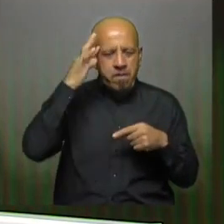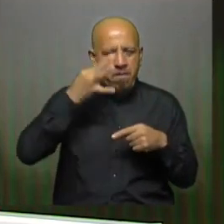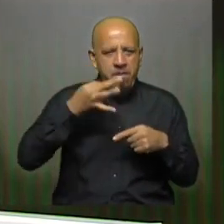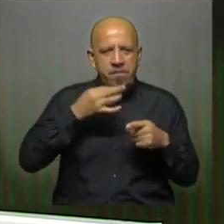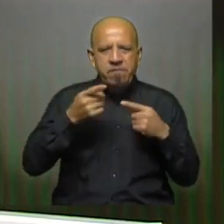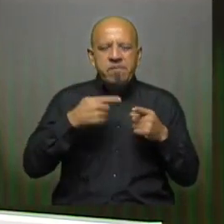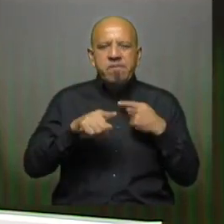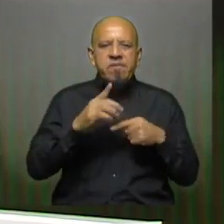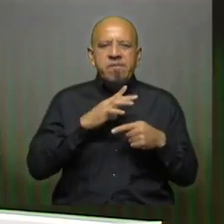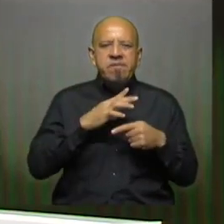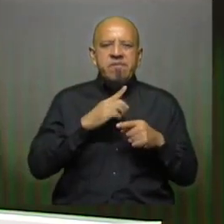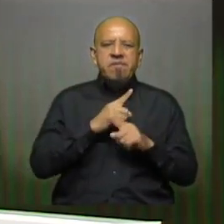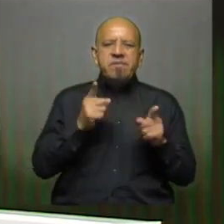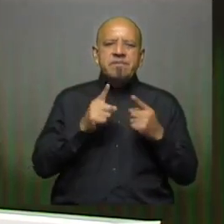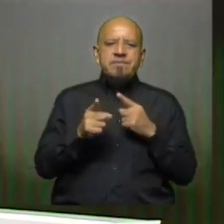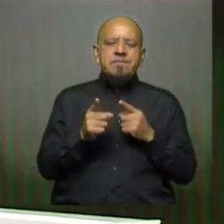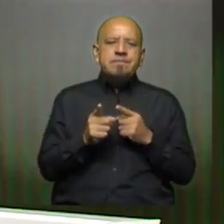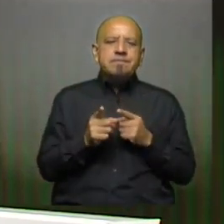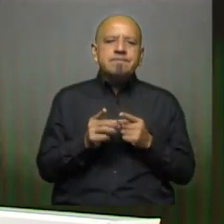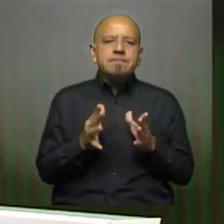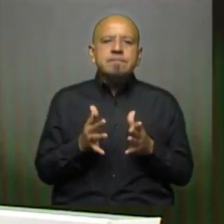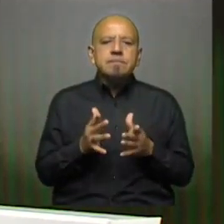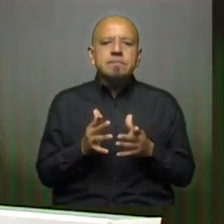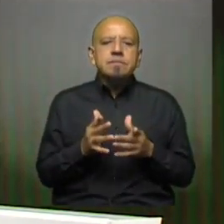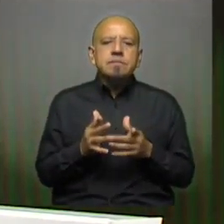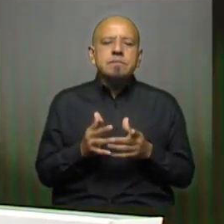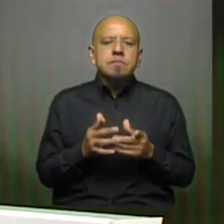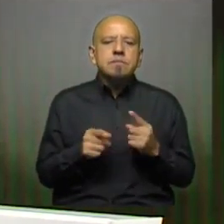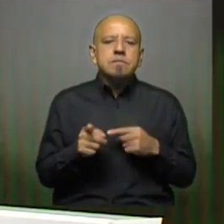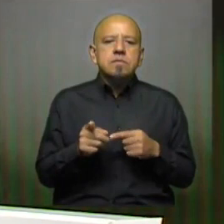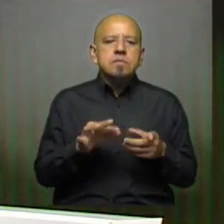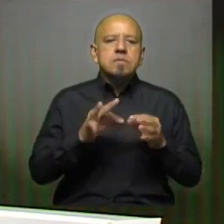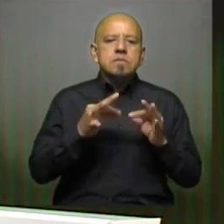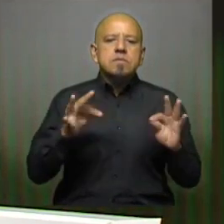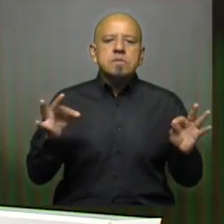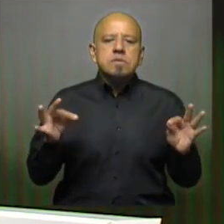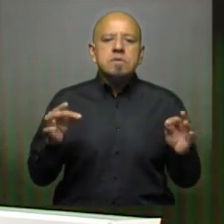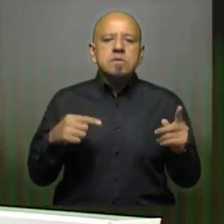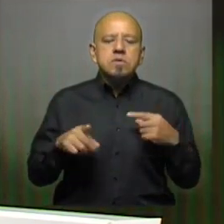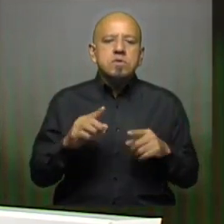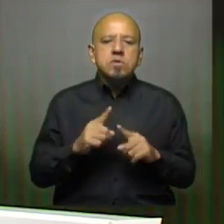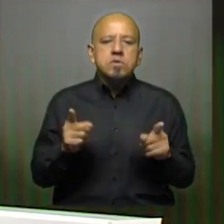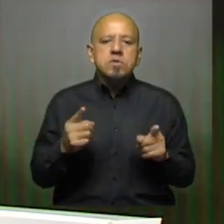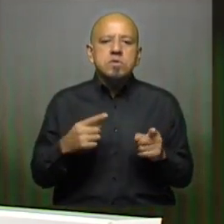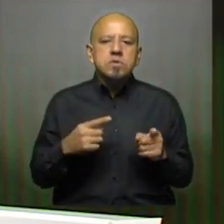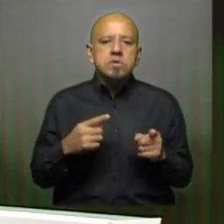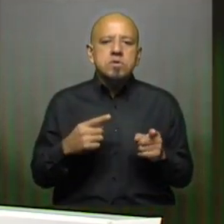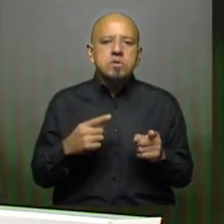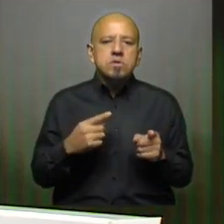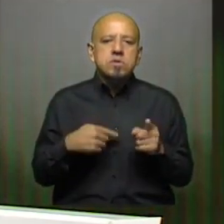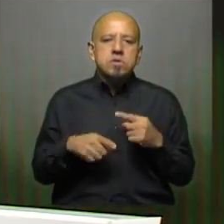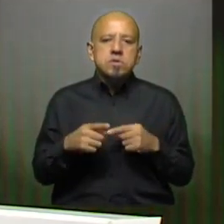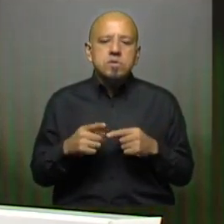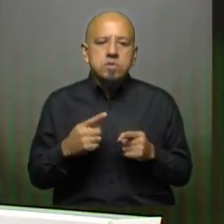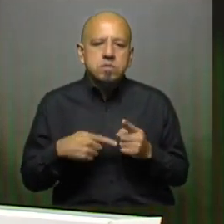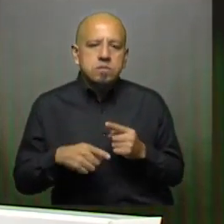cosa que fue surgiendo. En ese sentido es un mix, porque no es una frase absolutamente espontánea, pero al mismo tiempo